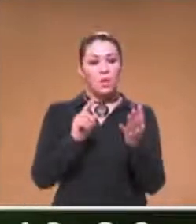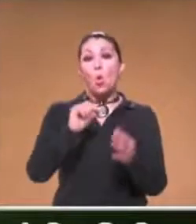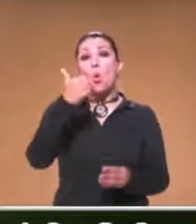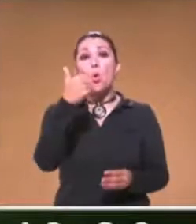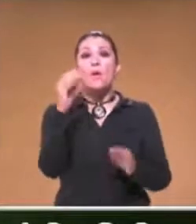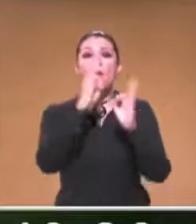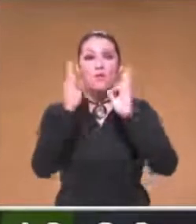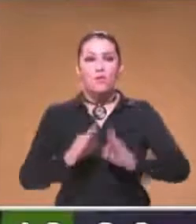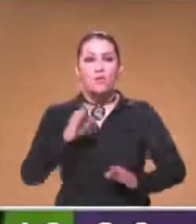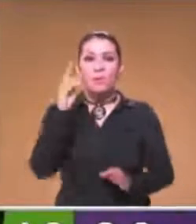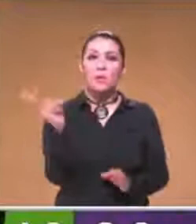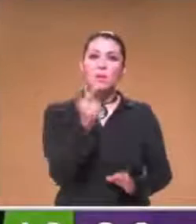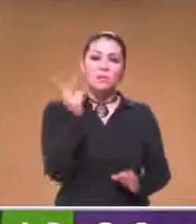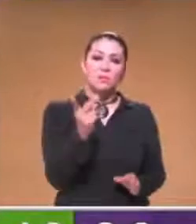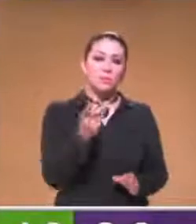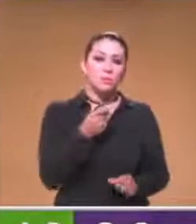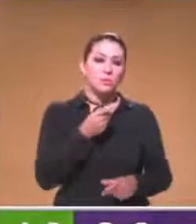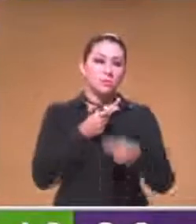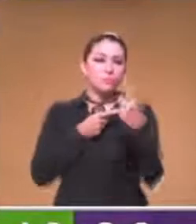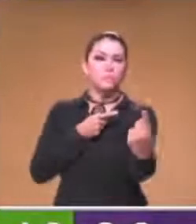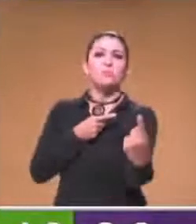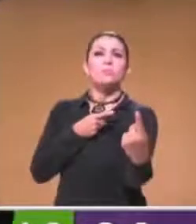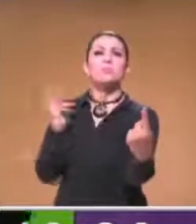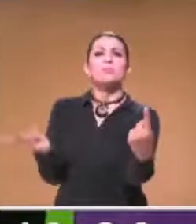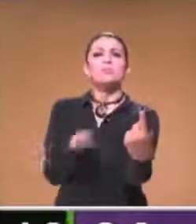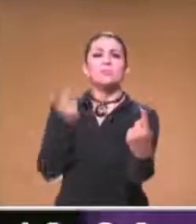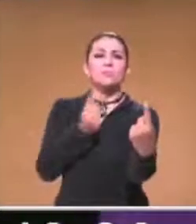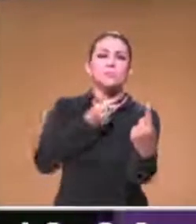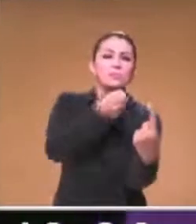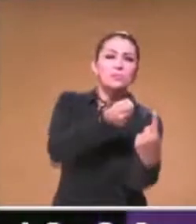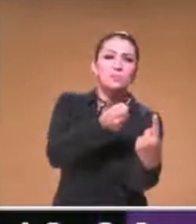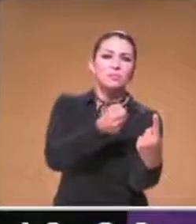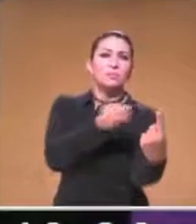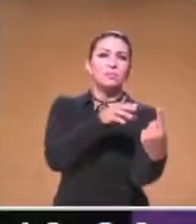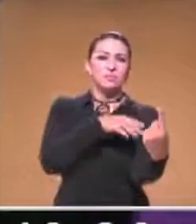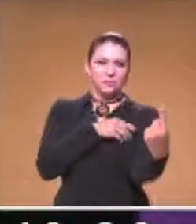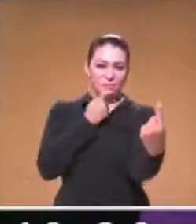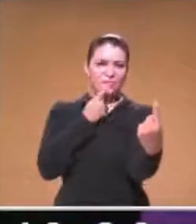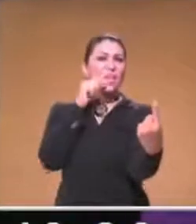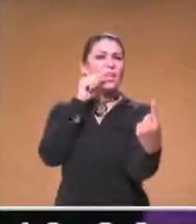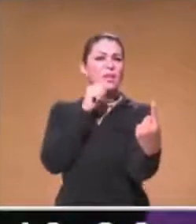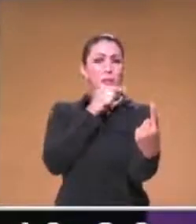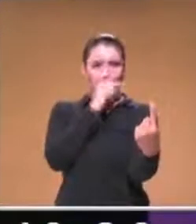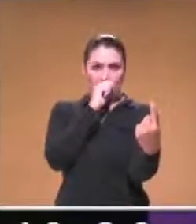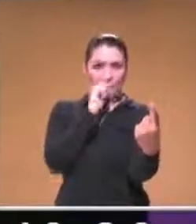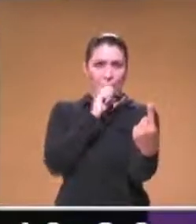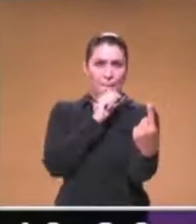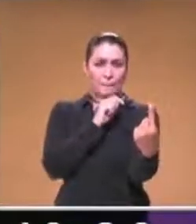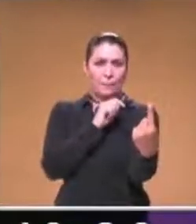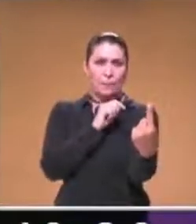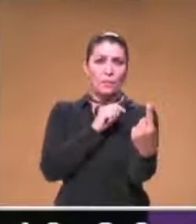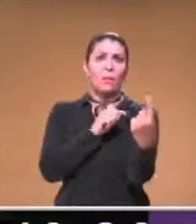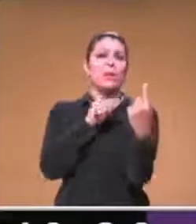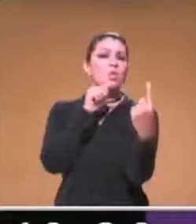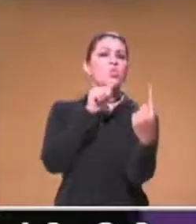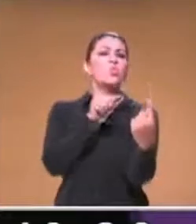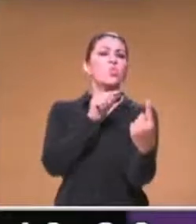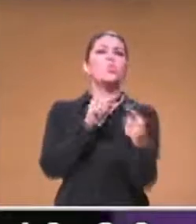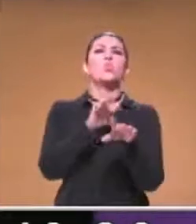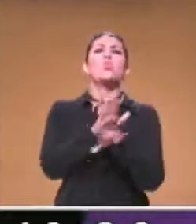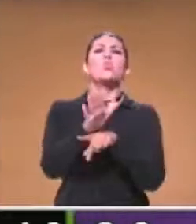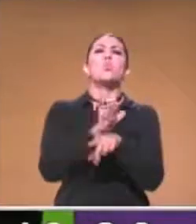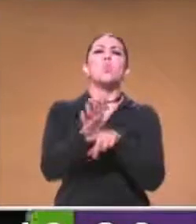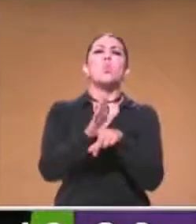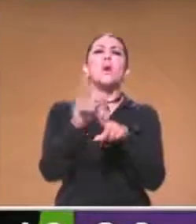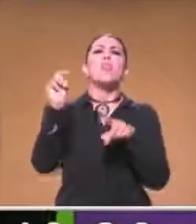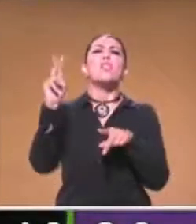pregunta para obtener información directa de la persona a la que nos dirigimos. What is your favorite TV program? ¿Cuál es tu